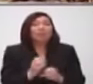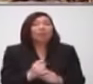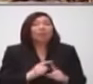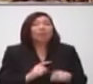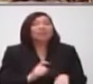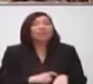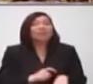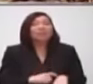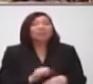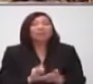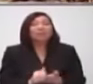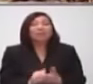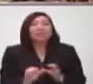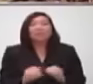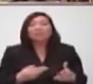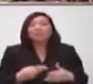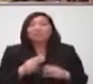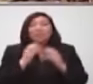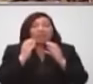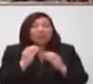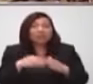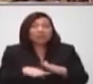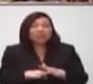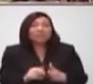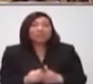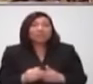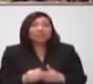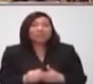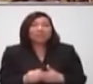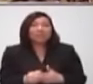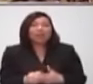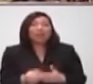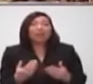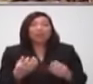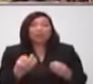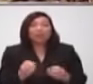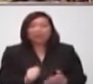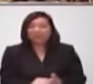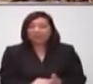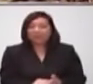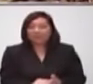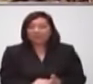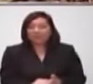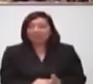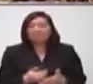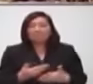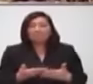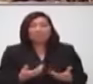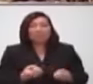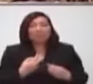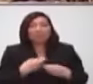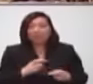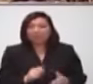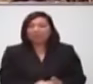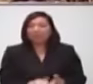momento, hicimos la avenida Grau sumergida. En la avenida Grau sumergida justamente se pasa el transporte